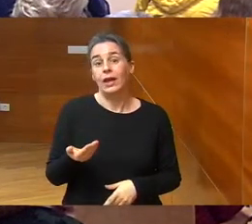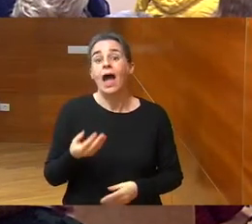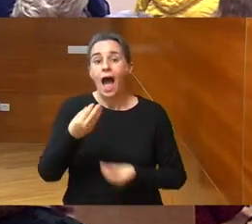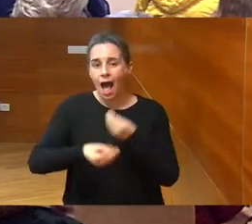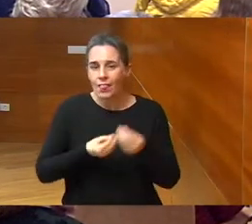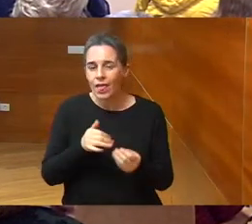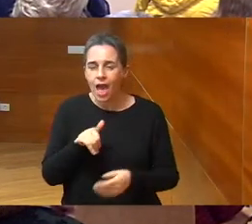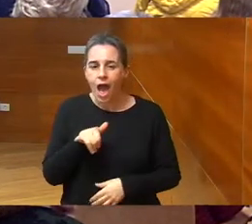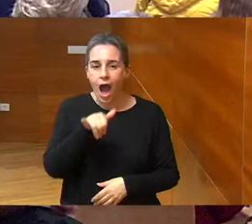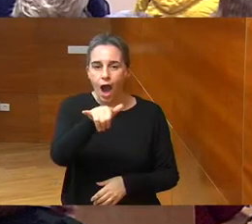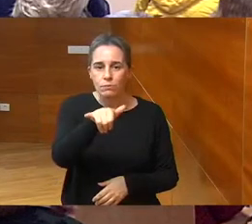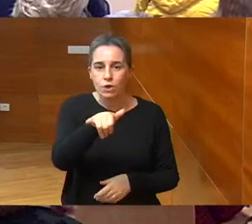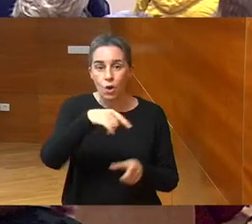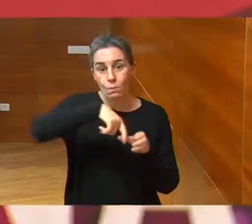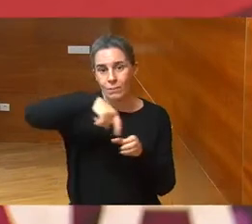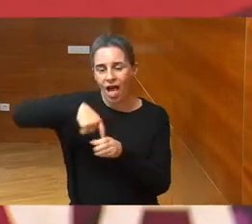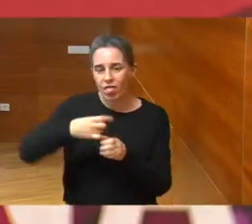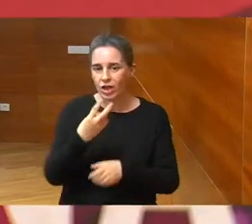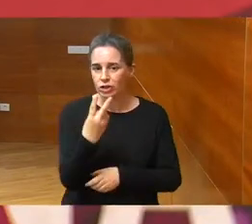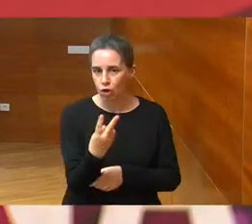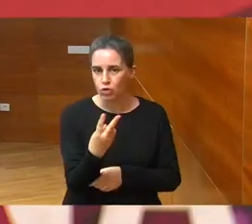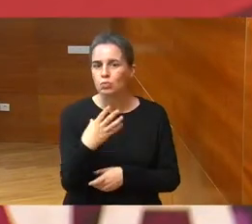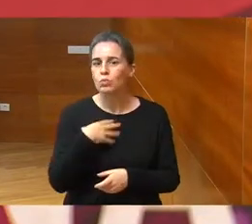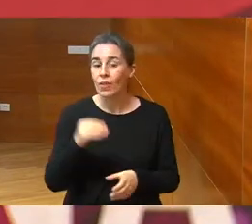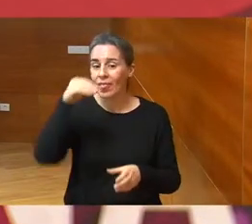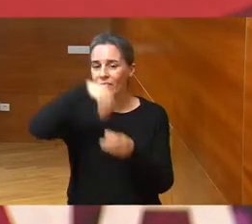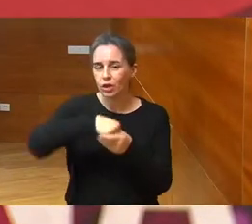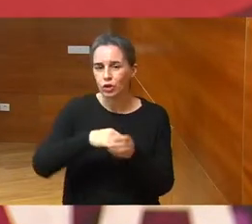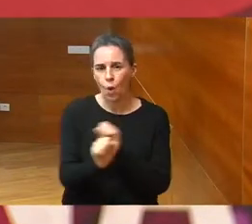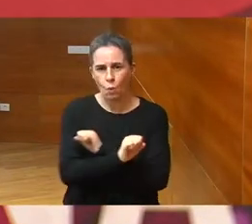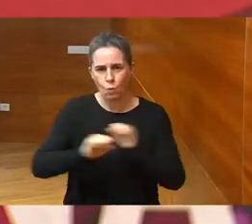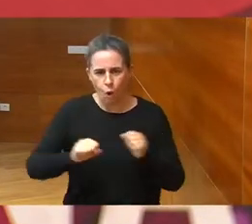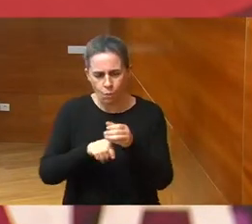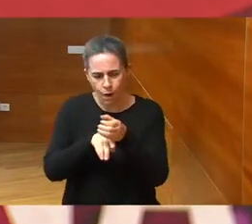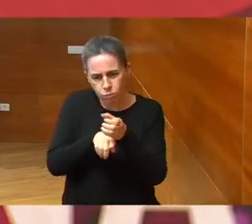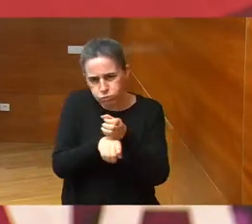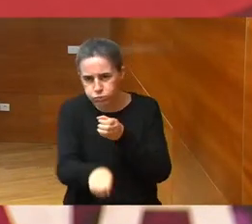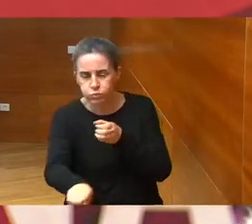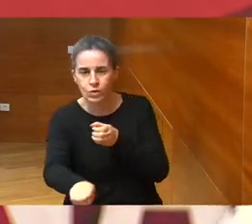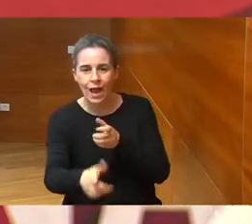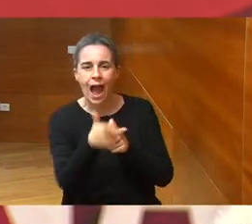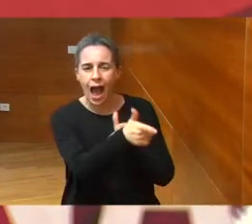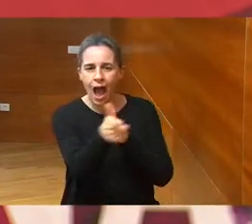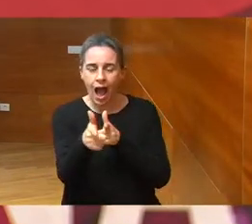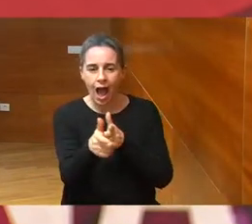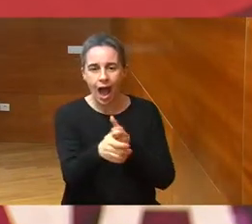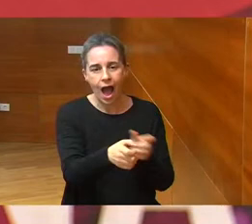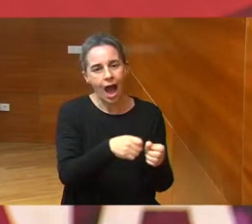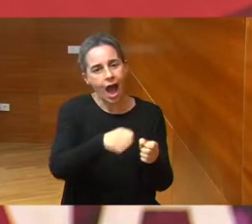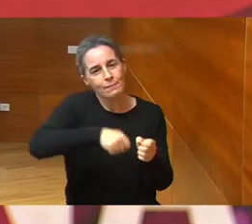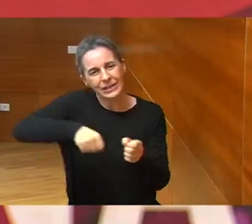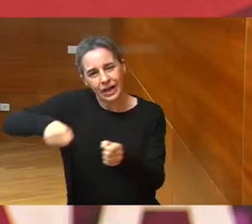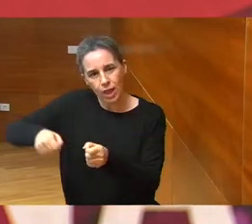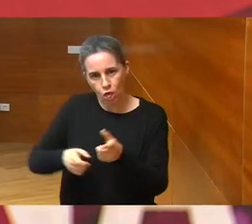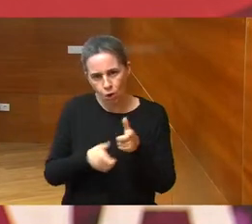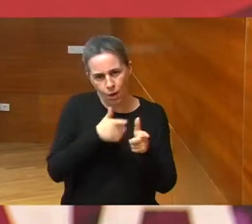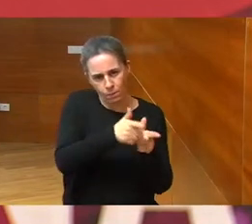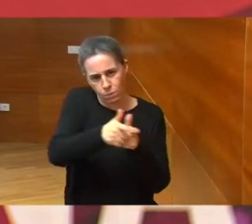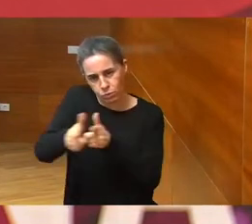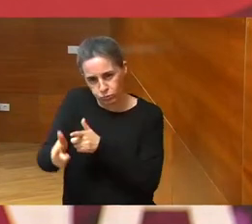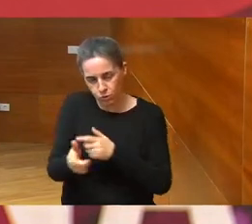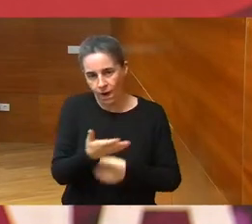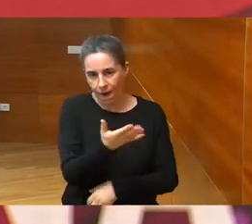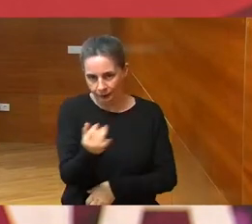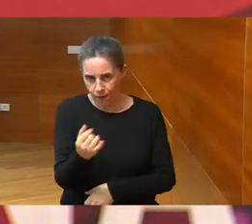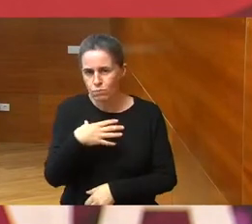que pueden cargar bombas de hace hasta 12 kilos le vara metralladoras el efecto en la Primera Guerra Mundial Euler